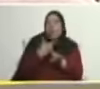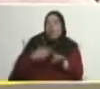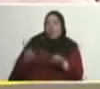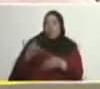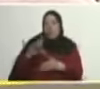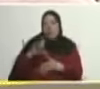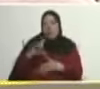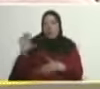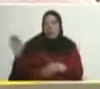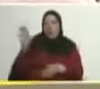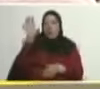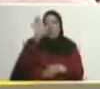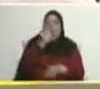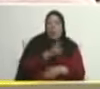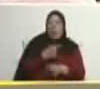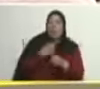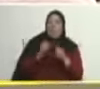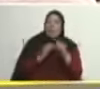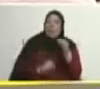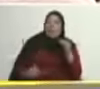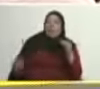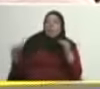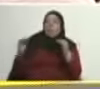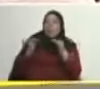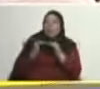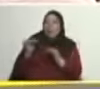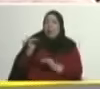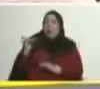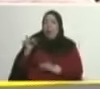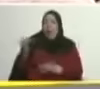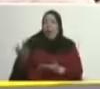también tenemos muchos objetivos en común,